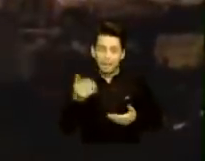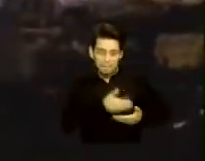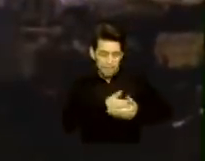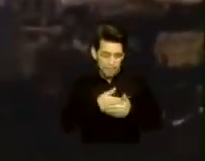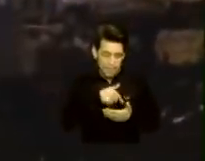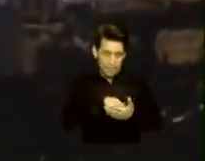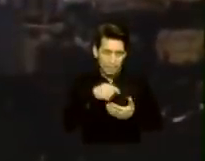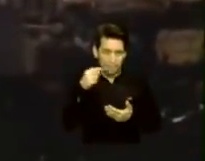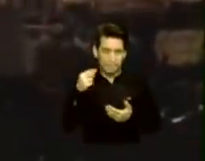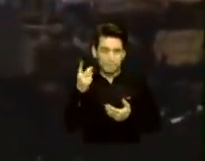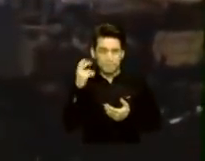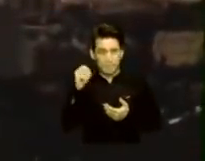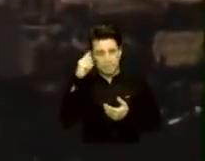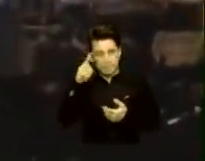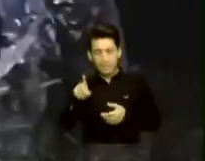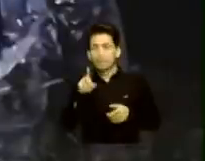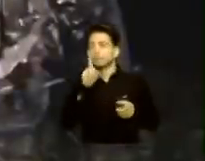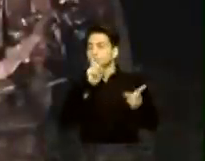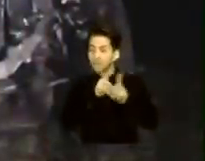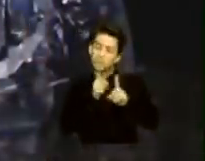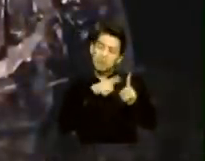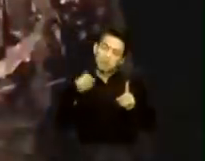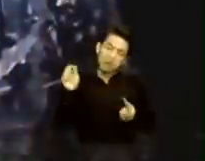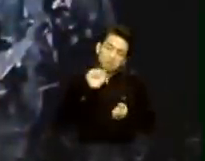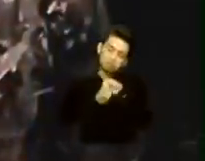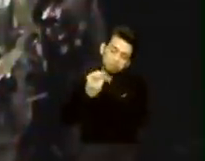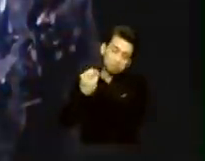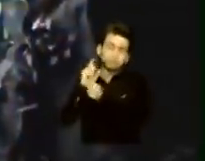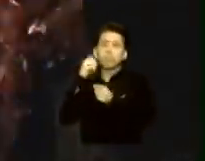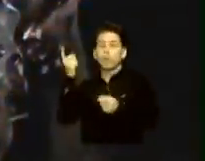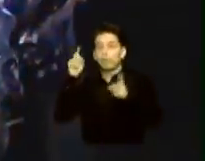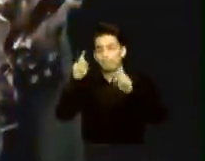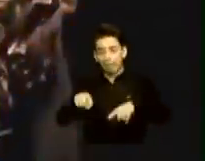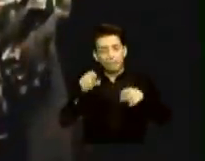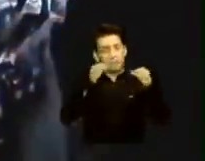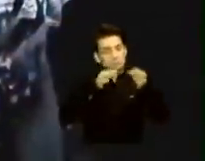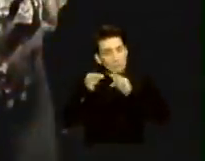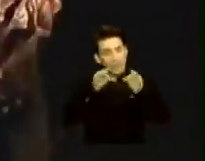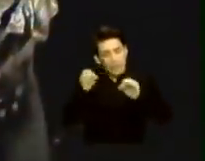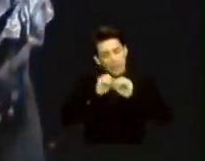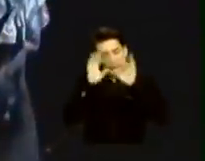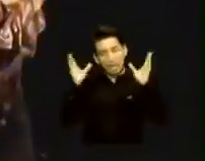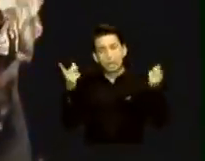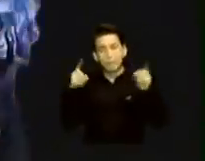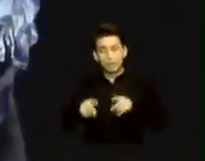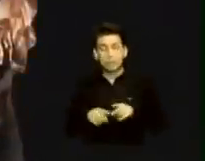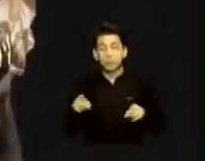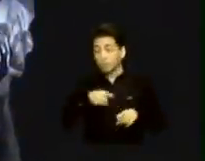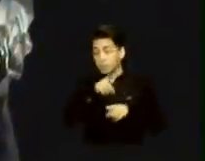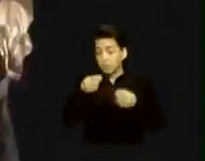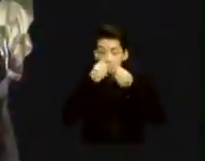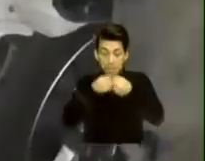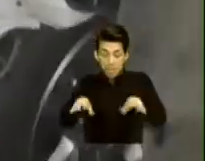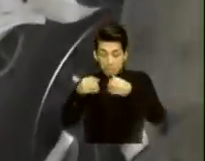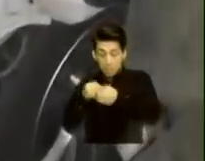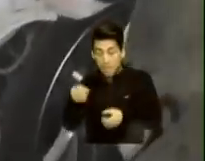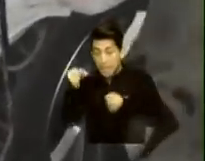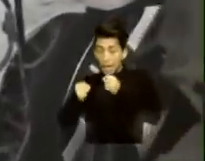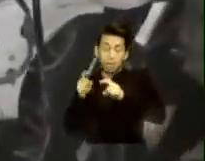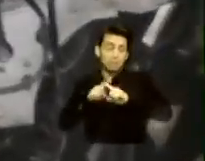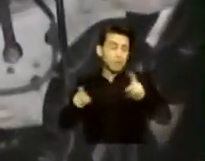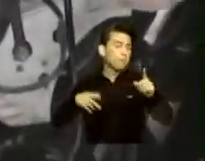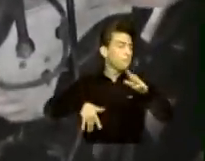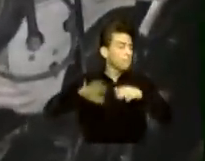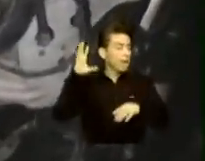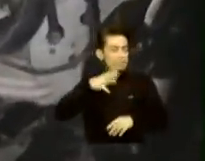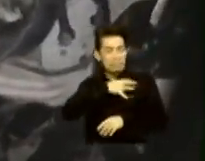quedó en custodia para esclarecer lo sucedido. Aunque los daños materiales fueron cuantiosos, lamentablemente la muerte del recién nacido conmocionó a